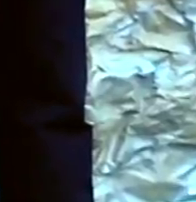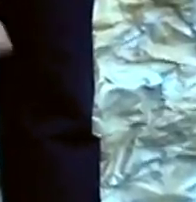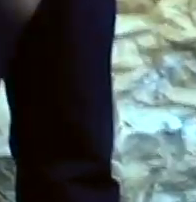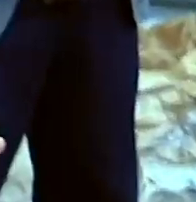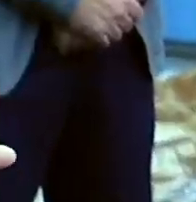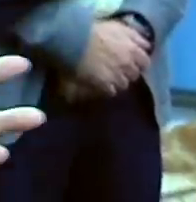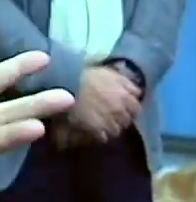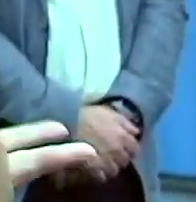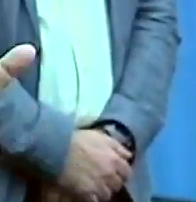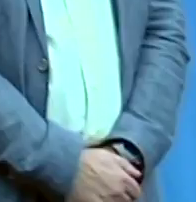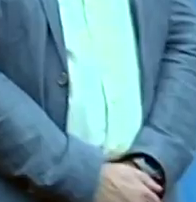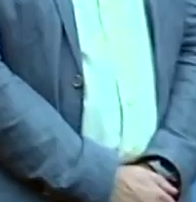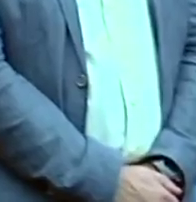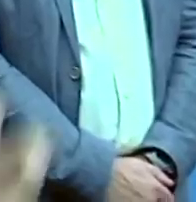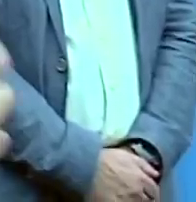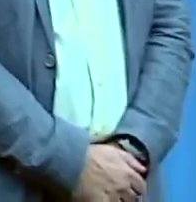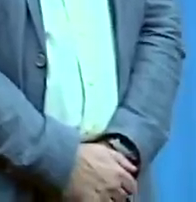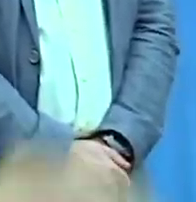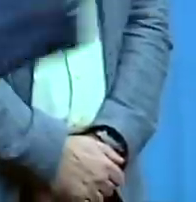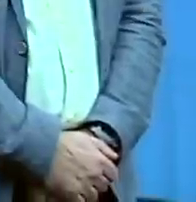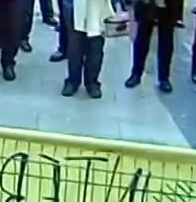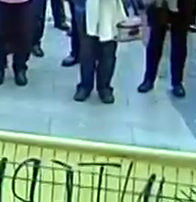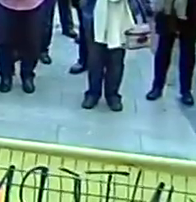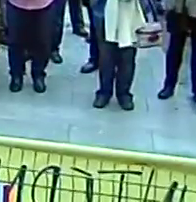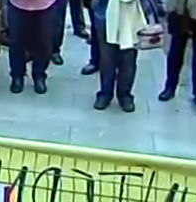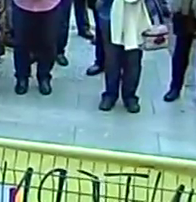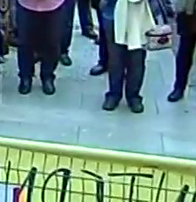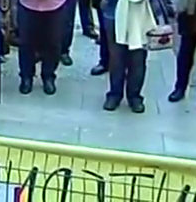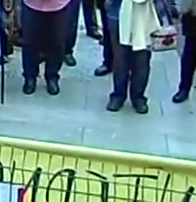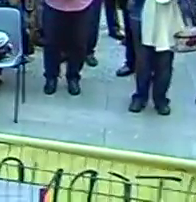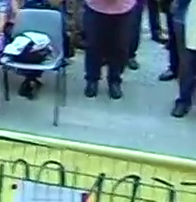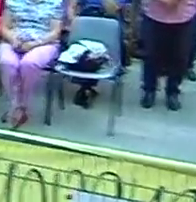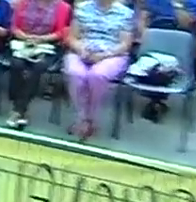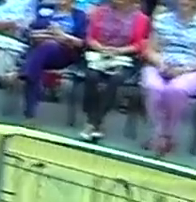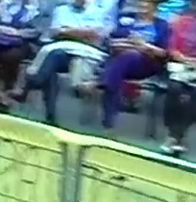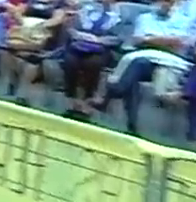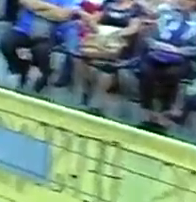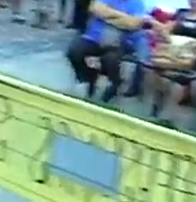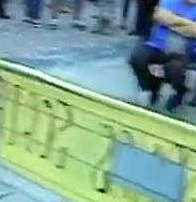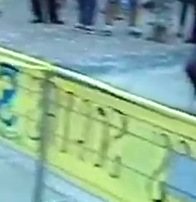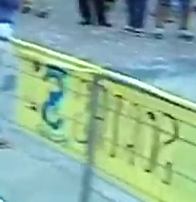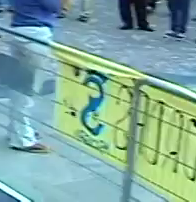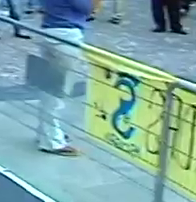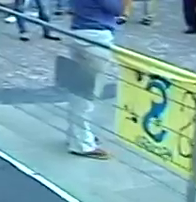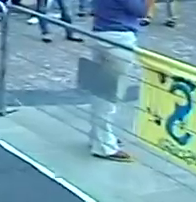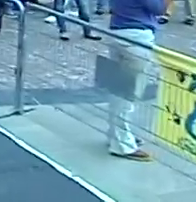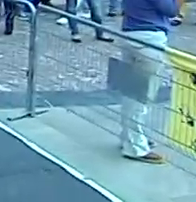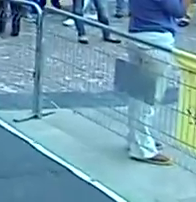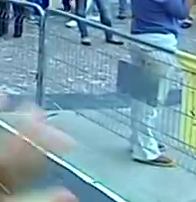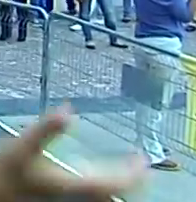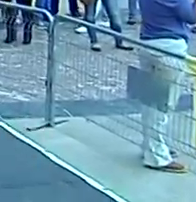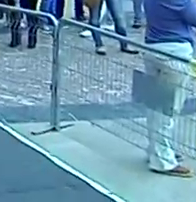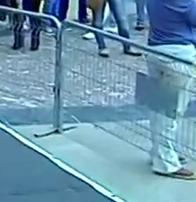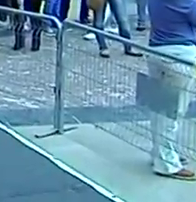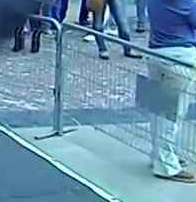ASOGRA para mejorar la calidad de vida de estas personas, asumiendo todas aquellas acciones que conduzcan a una mayor implantación de la lengua de signos en la ciudad de